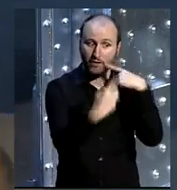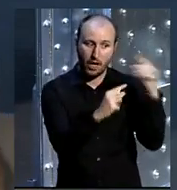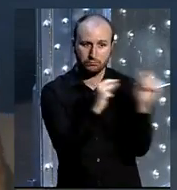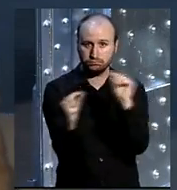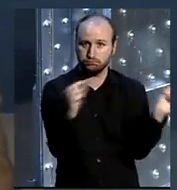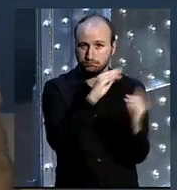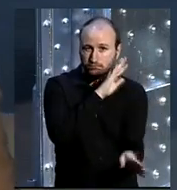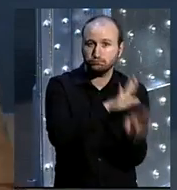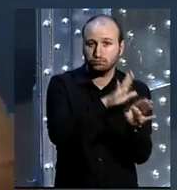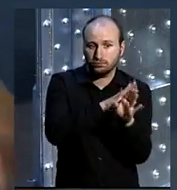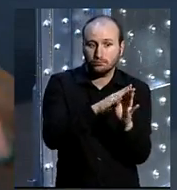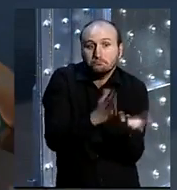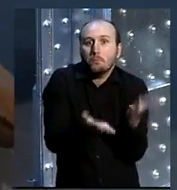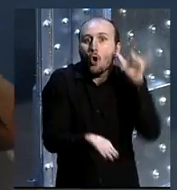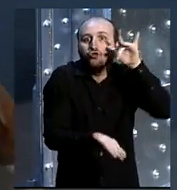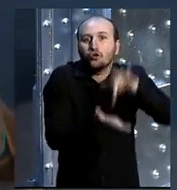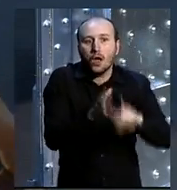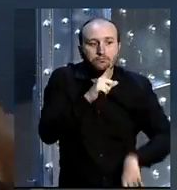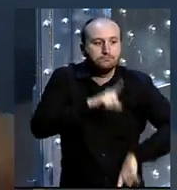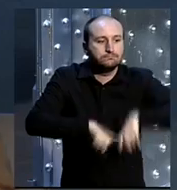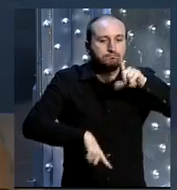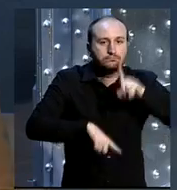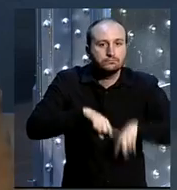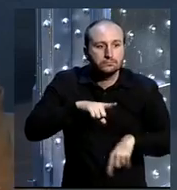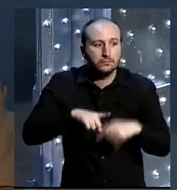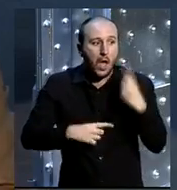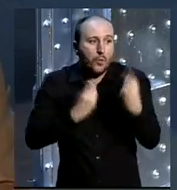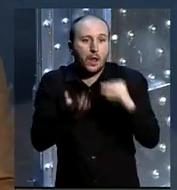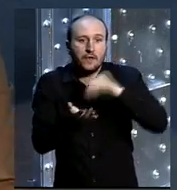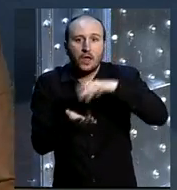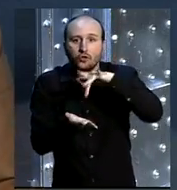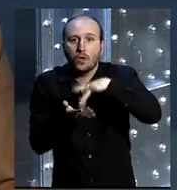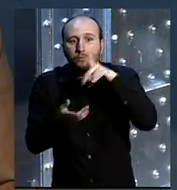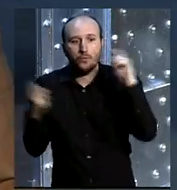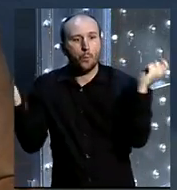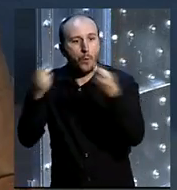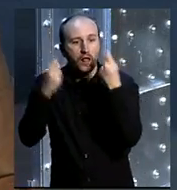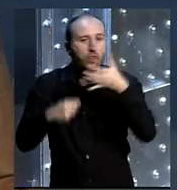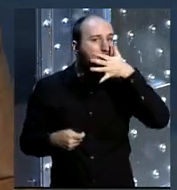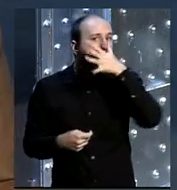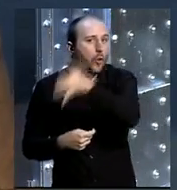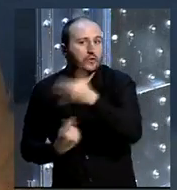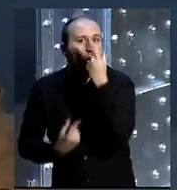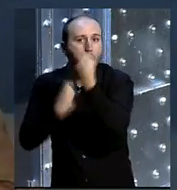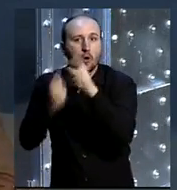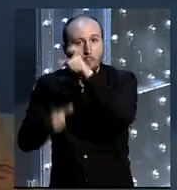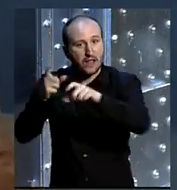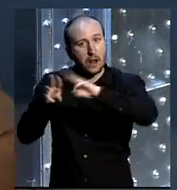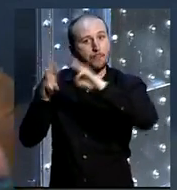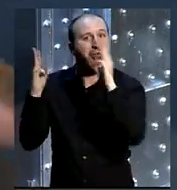en determinado momento en fin, ha habido algunas publicaciones que han acusado a algunos parlamentarios